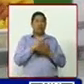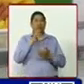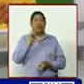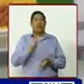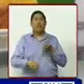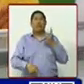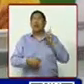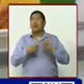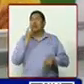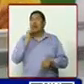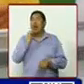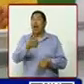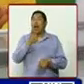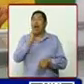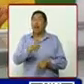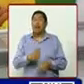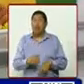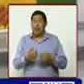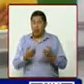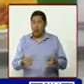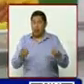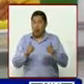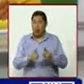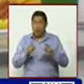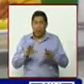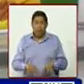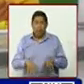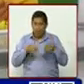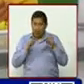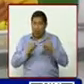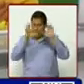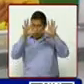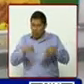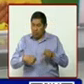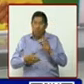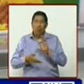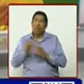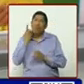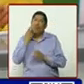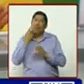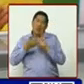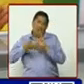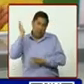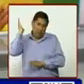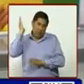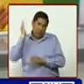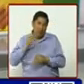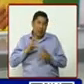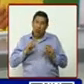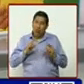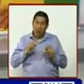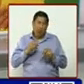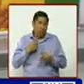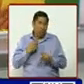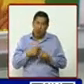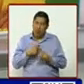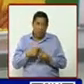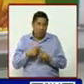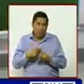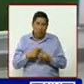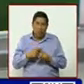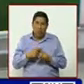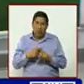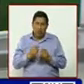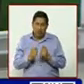del país. Cada día, en este tiempo que asumió The Strongest, una vez que se fue Formosinho, cuando los resultados no daban, dice que le llegaba más de